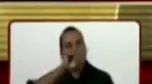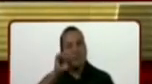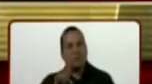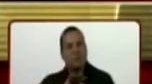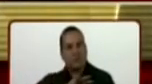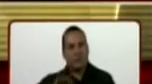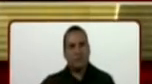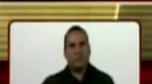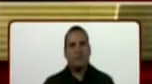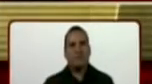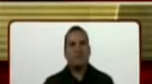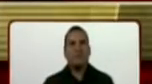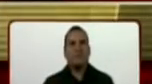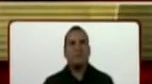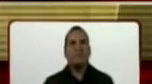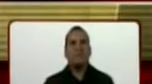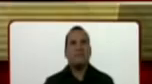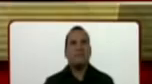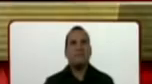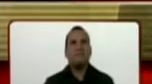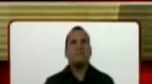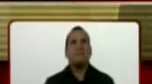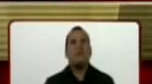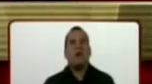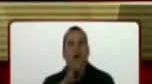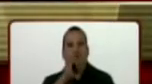con Leonor Roquet, de Noticias 24.